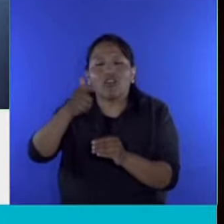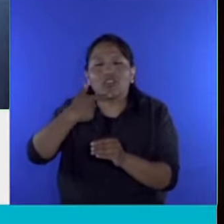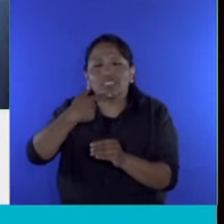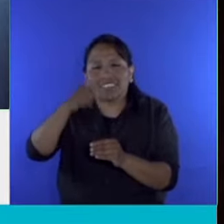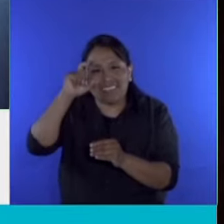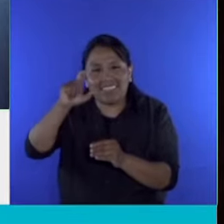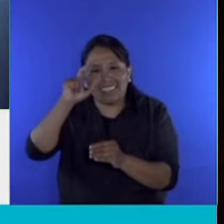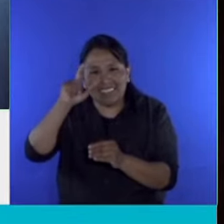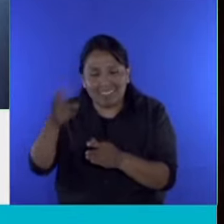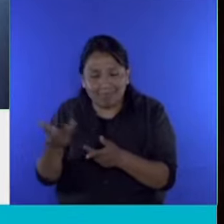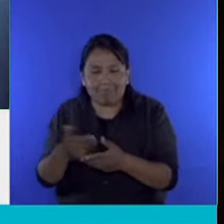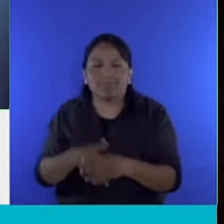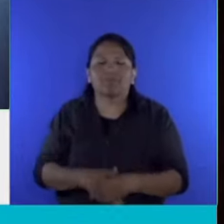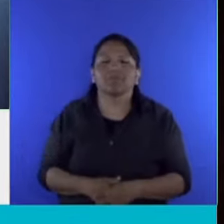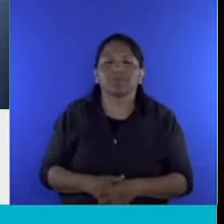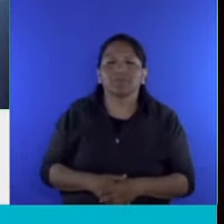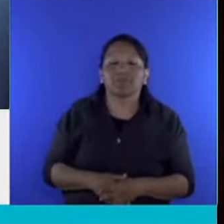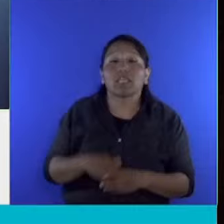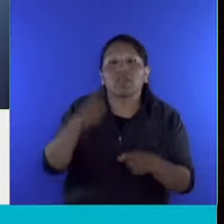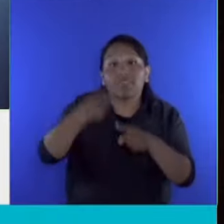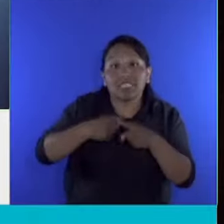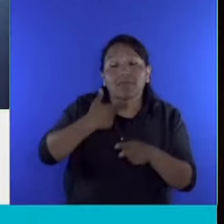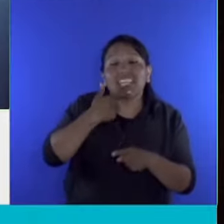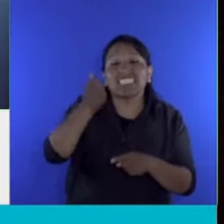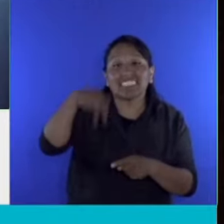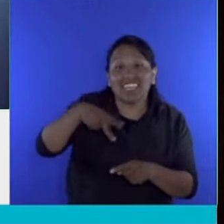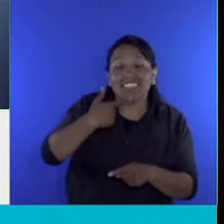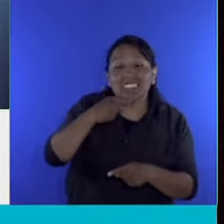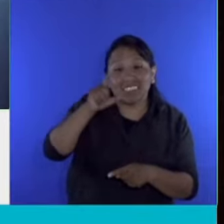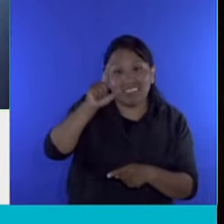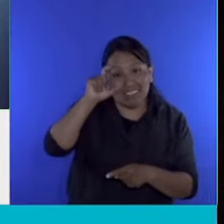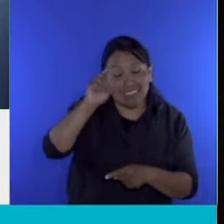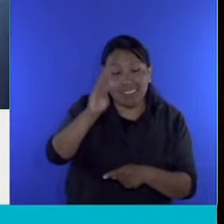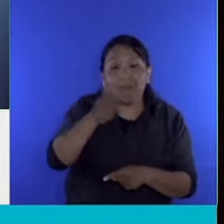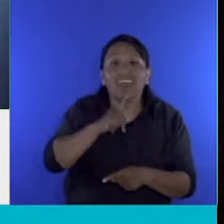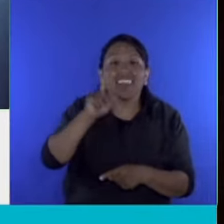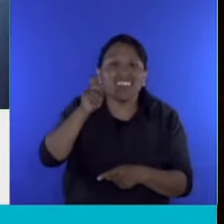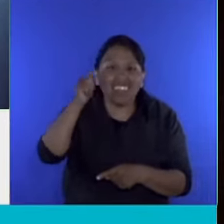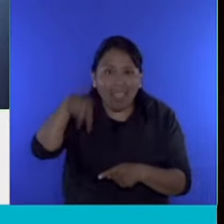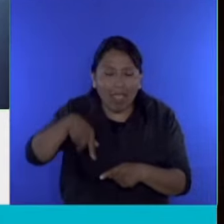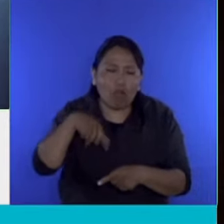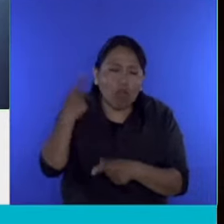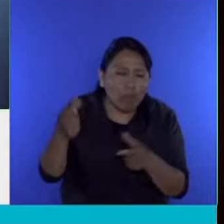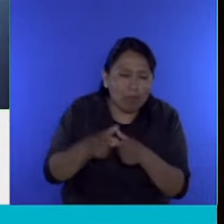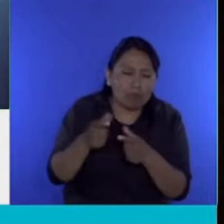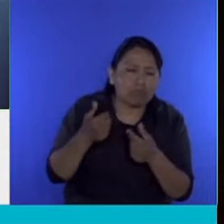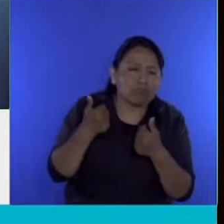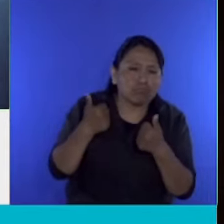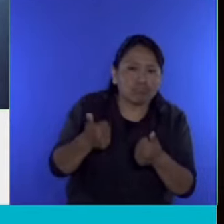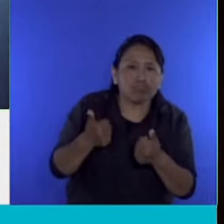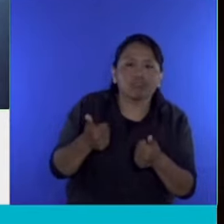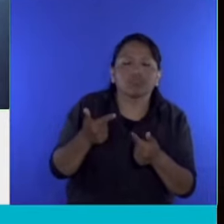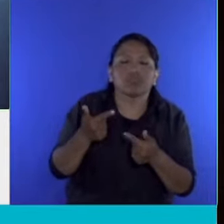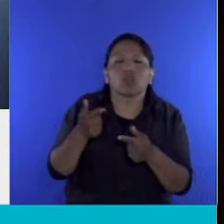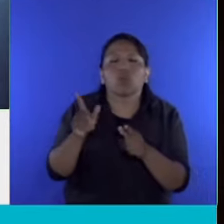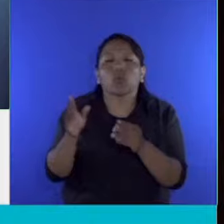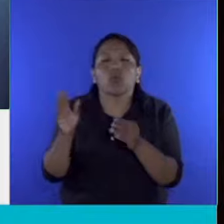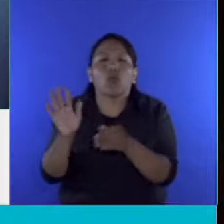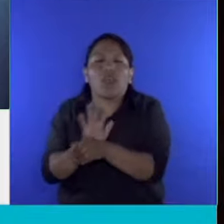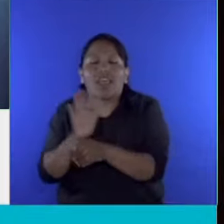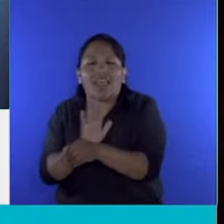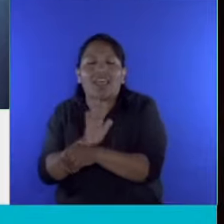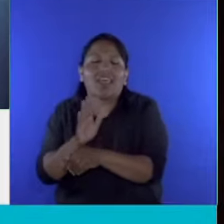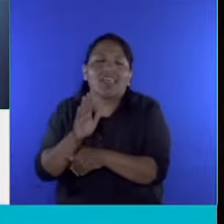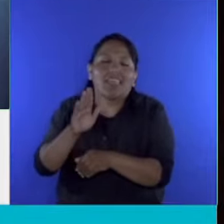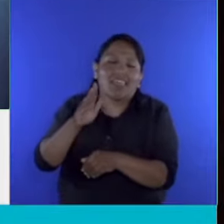decese en también en San Sebastián la película de lerman El hombre que amaba las platos voladores con sbaragli haciendo